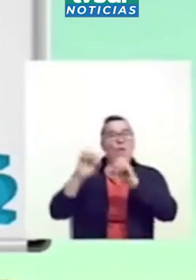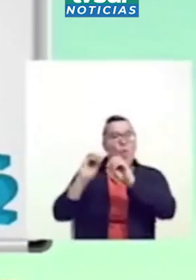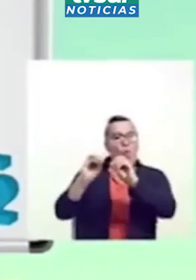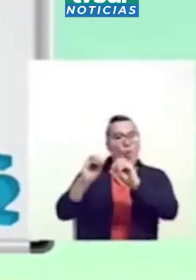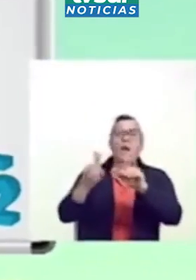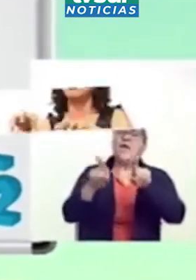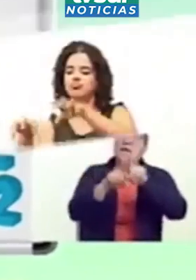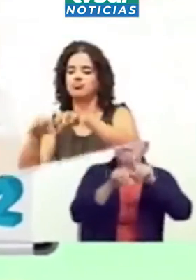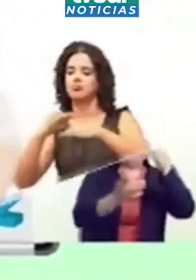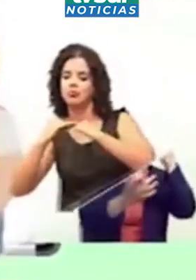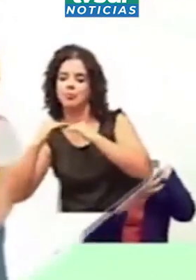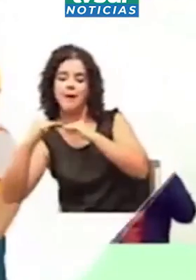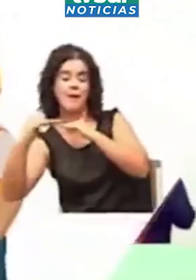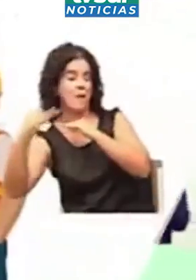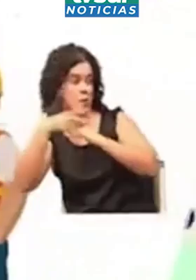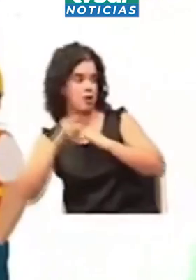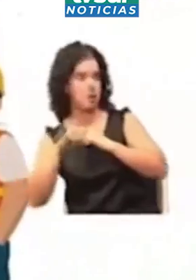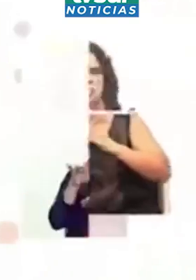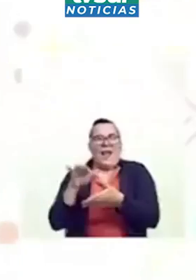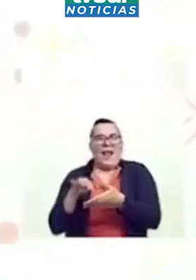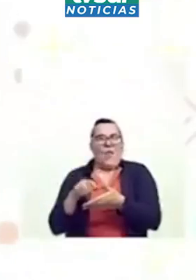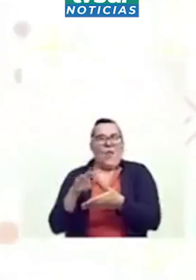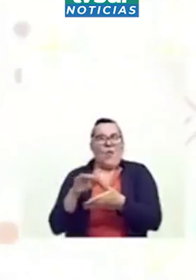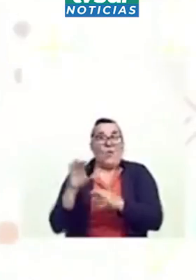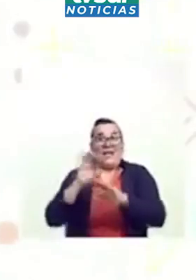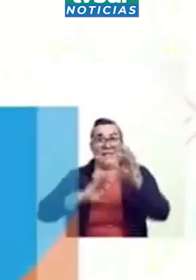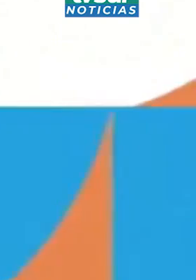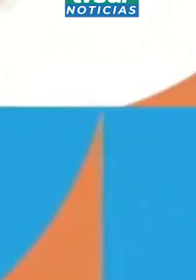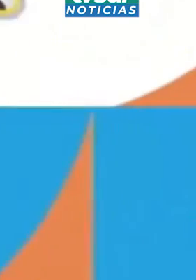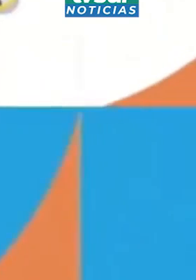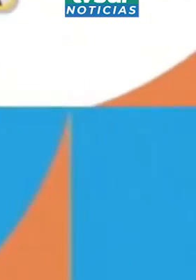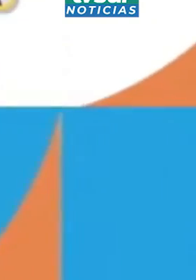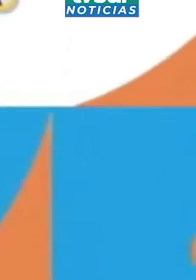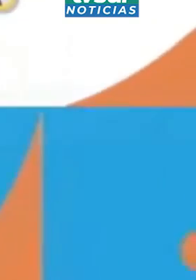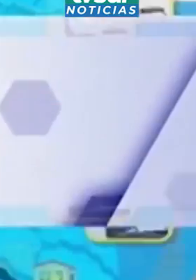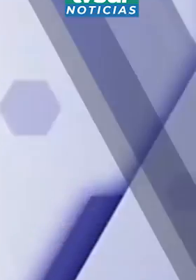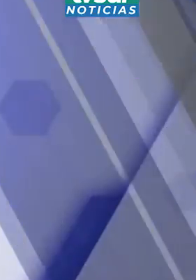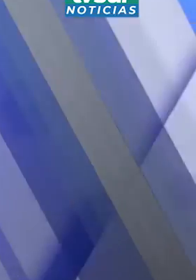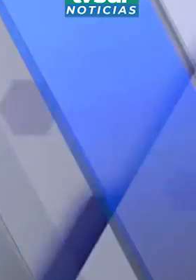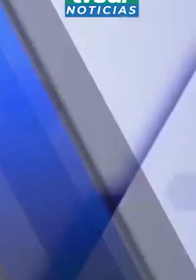de construcción de los aprendizajes de las personas estudiantes